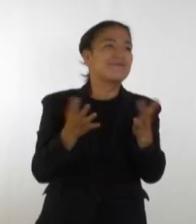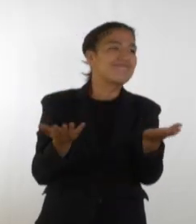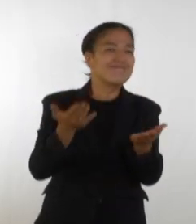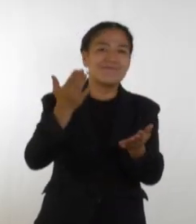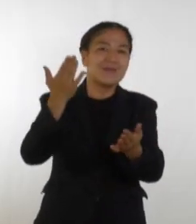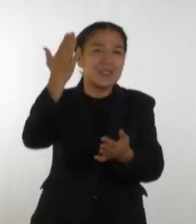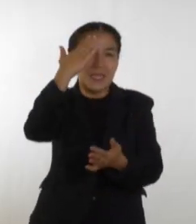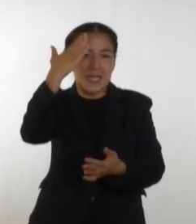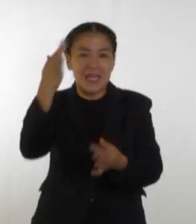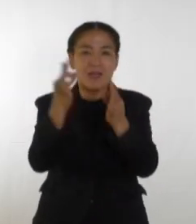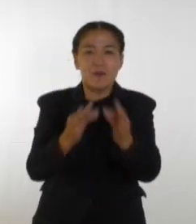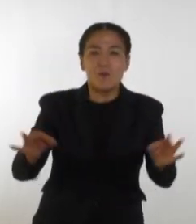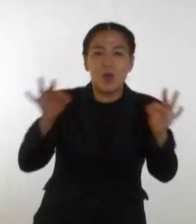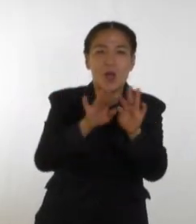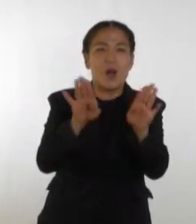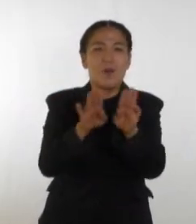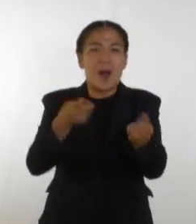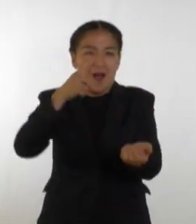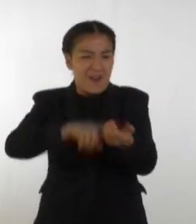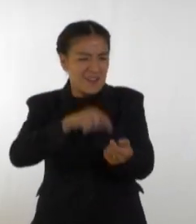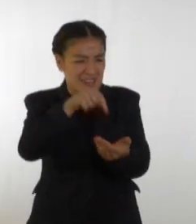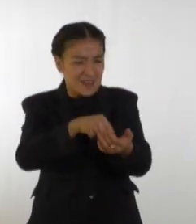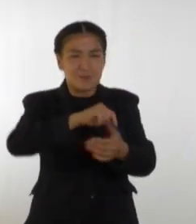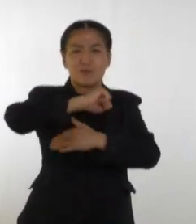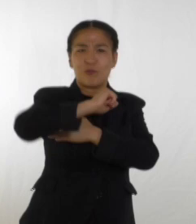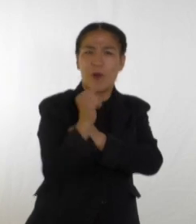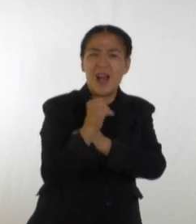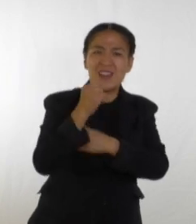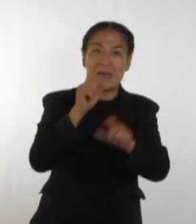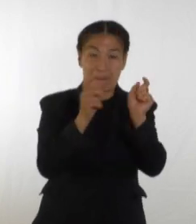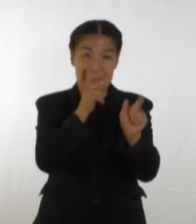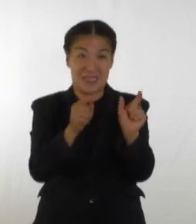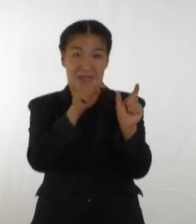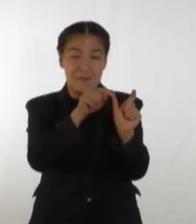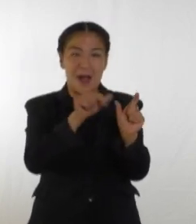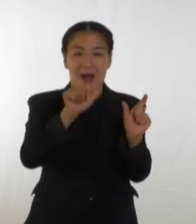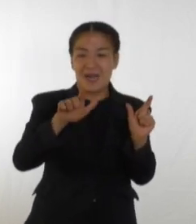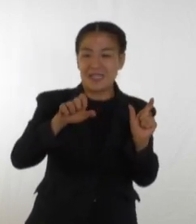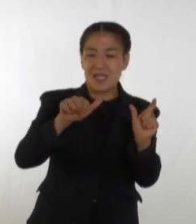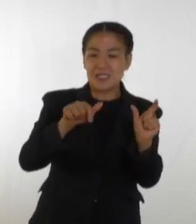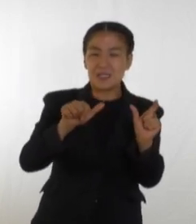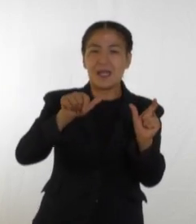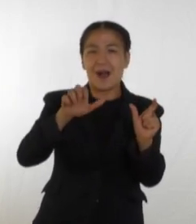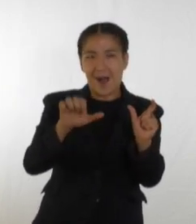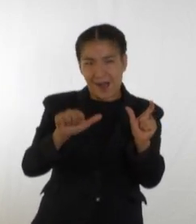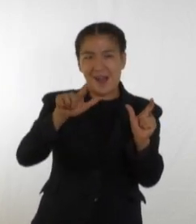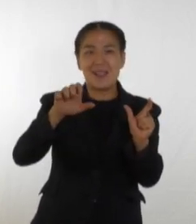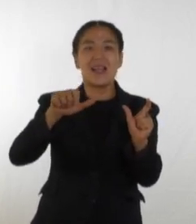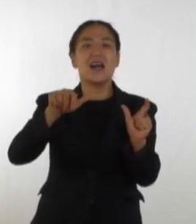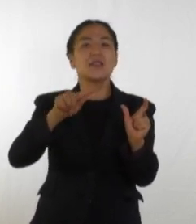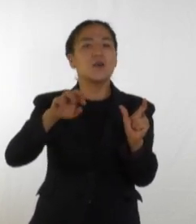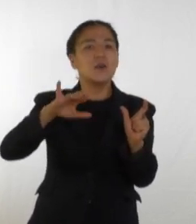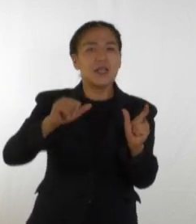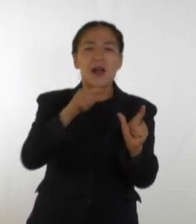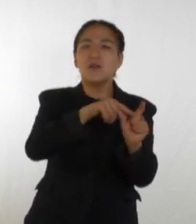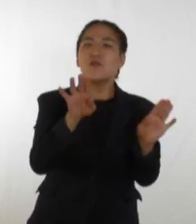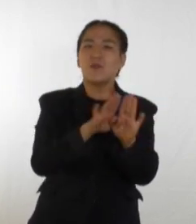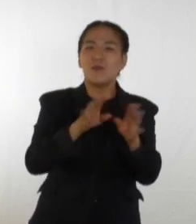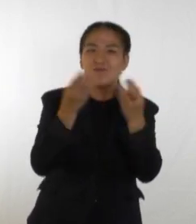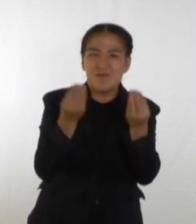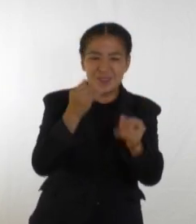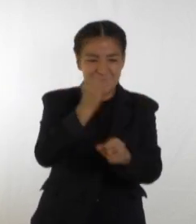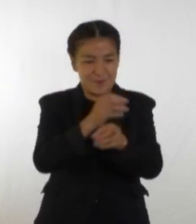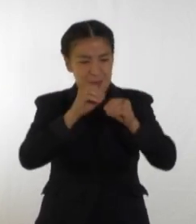la capacidad de manejar muchísimos datos y cada vez más, y eso, la estadística le ha sacado un